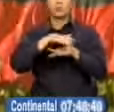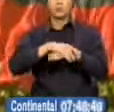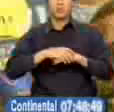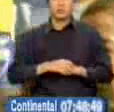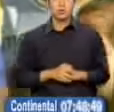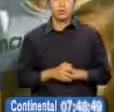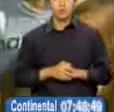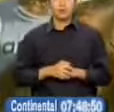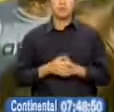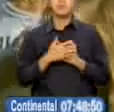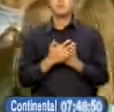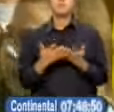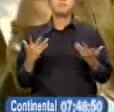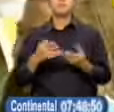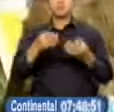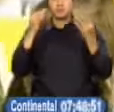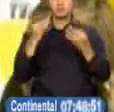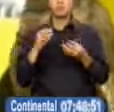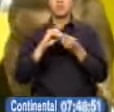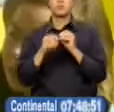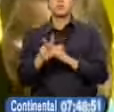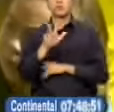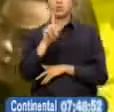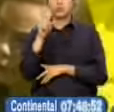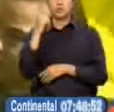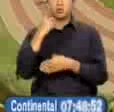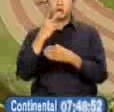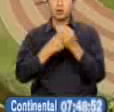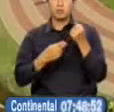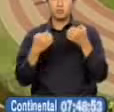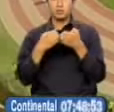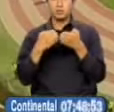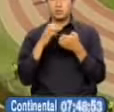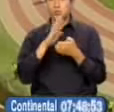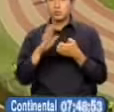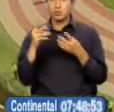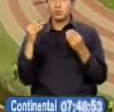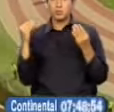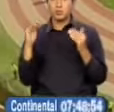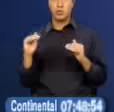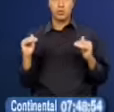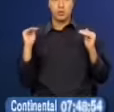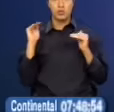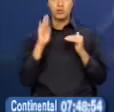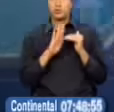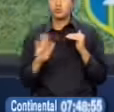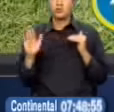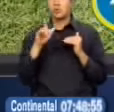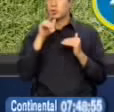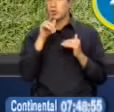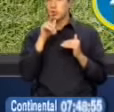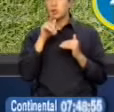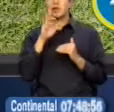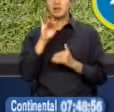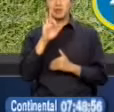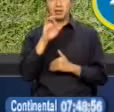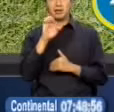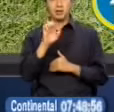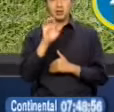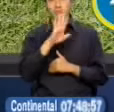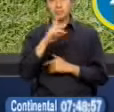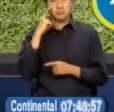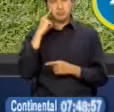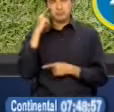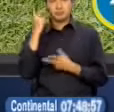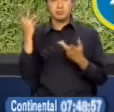este será el partido oficial número 31 entre ambas selecciones con abrumadora superioridad de los dirigidos ahora por tite en las estadísticas